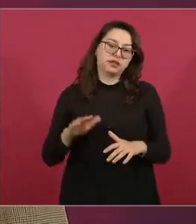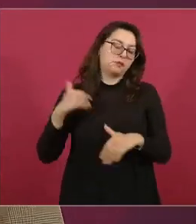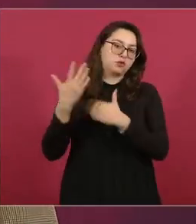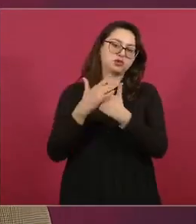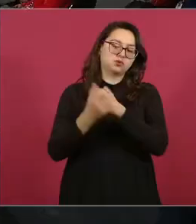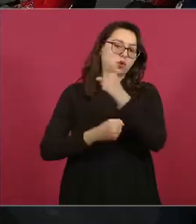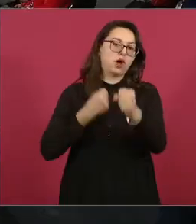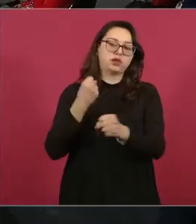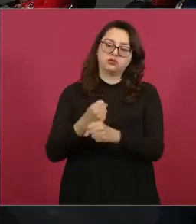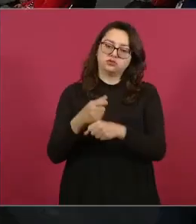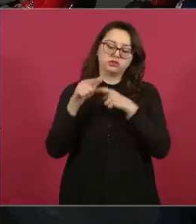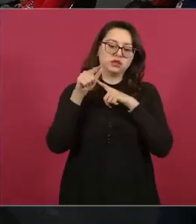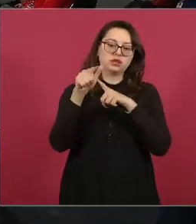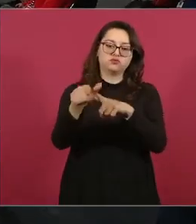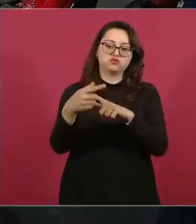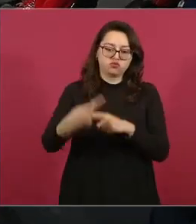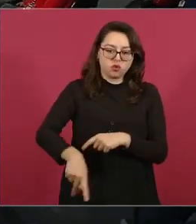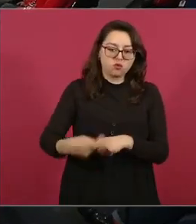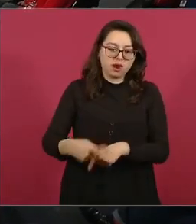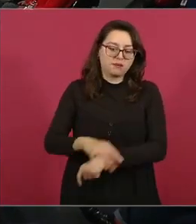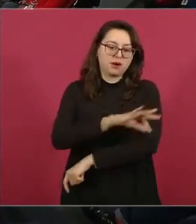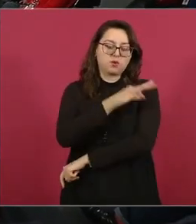temporadas.